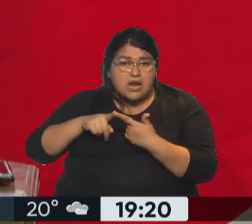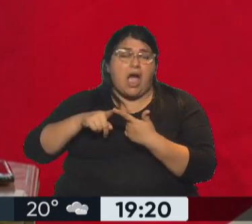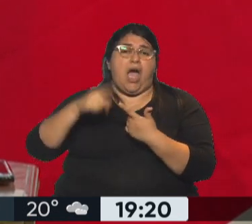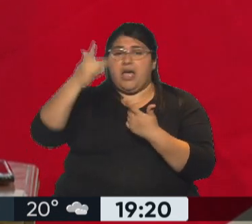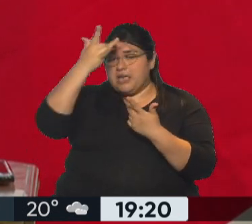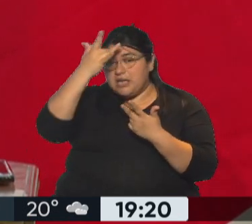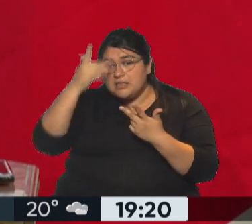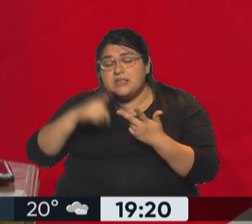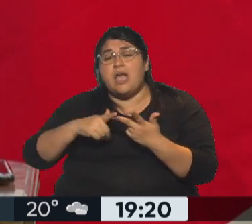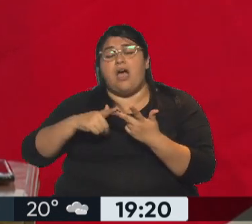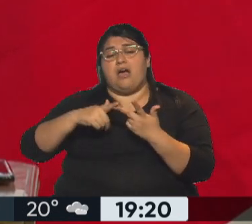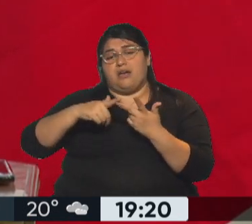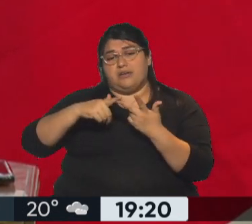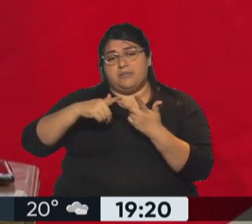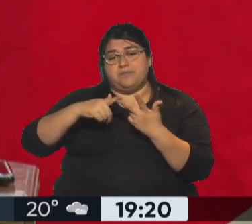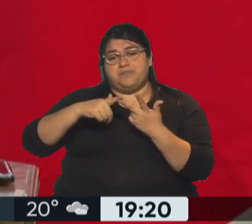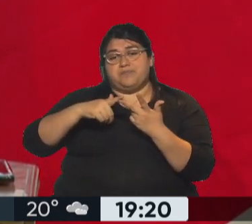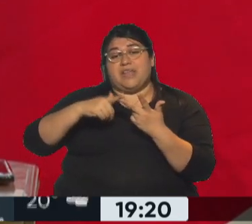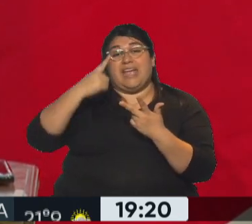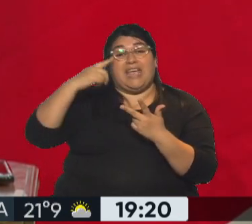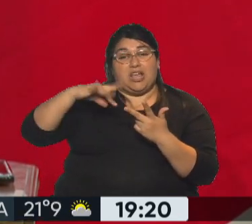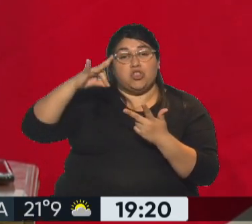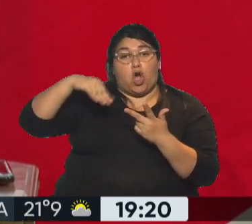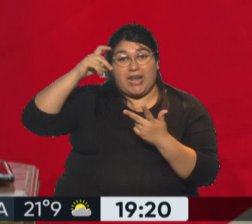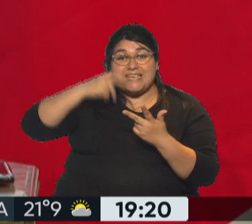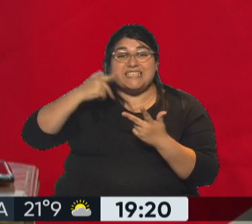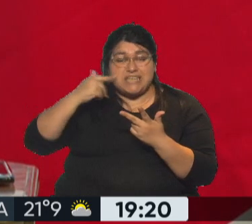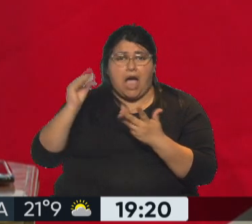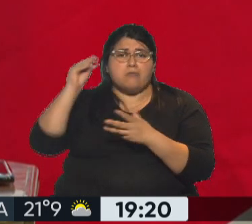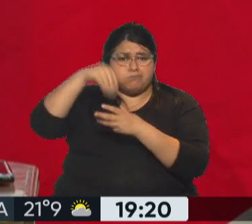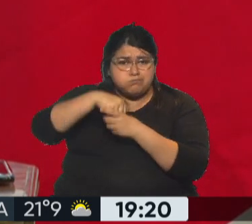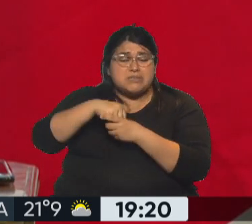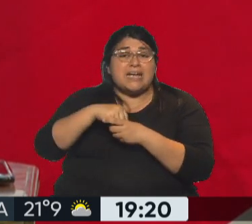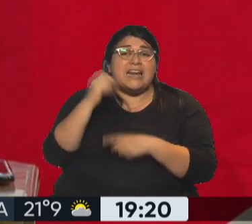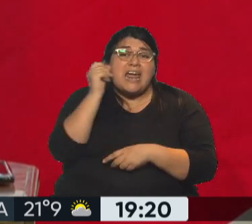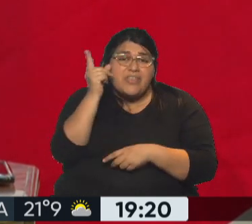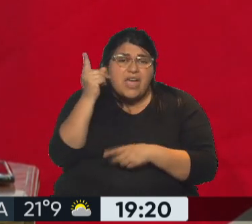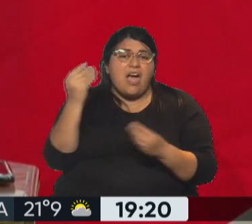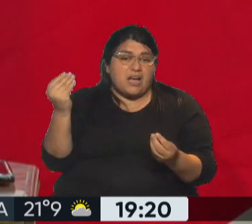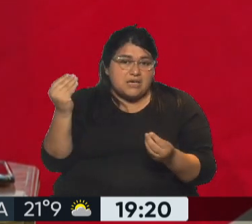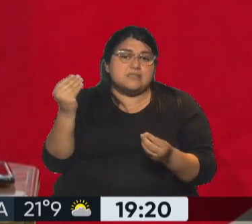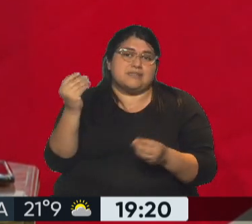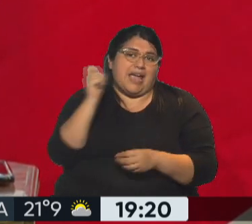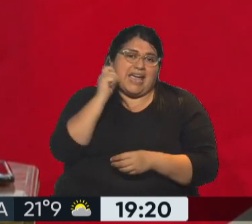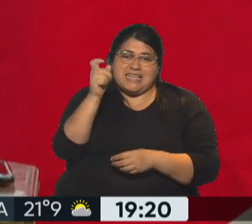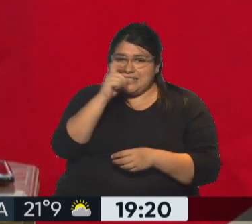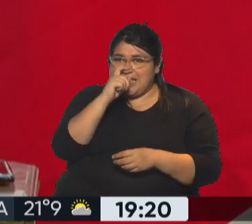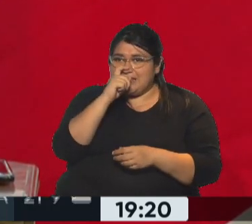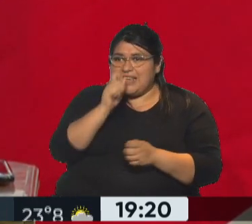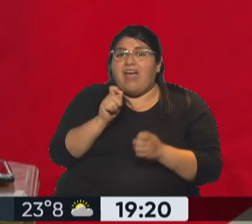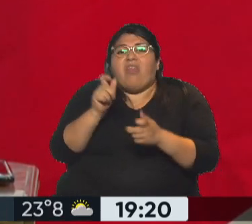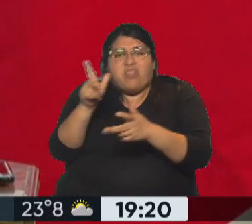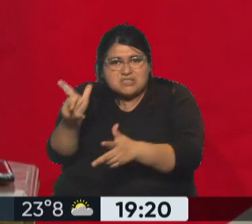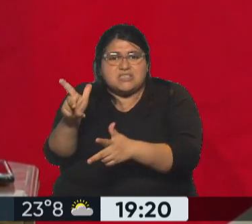India, participó Indonesia. Y justamente la idea era decirle al G7 que ese no era un